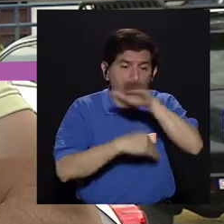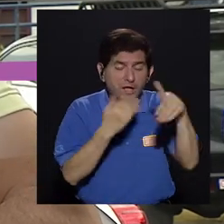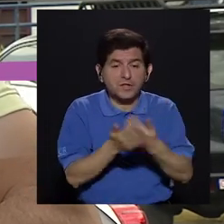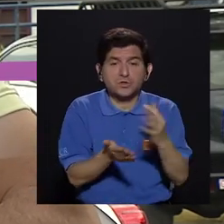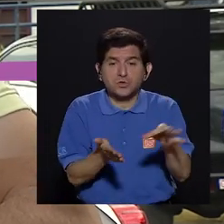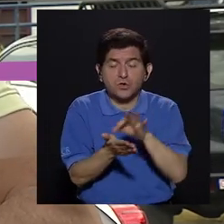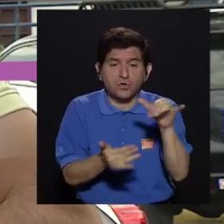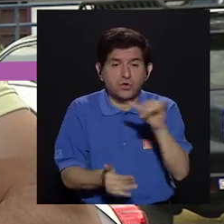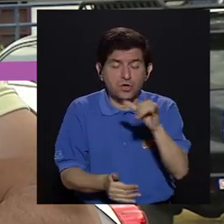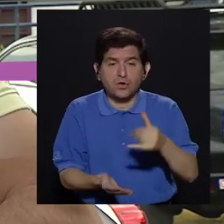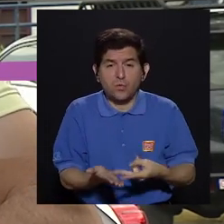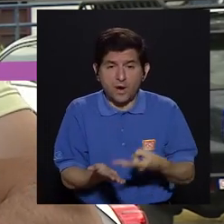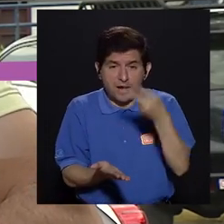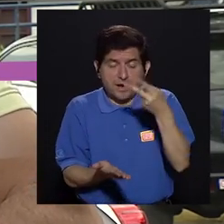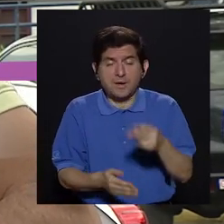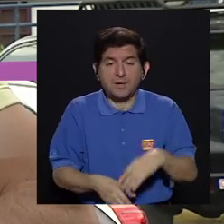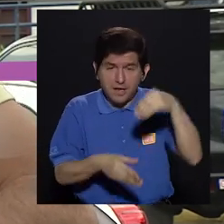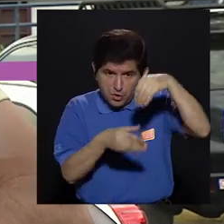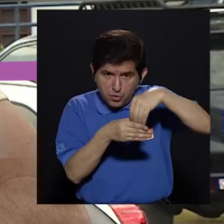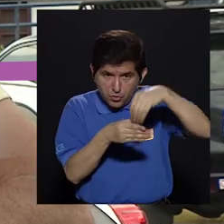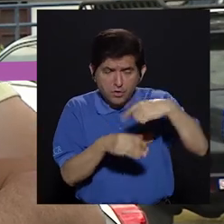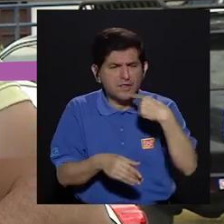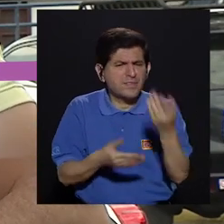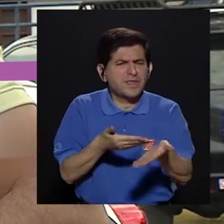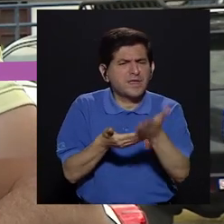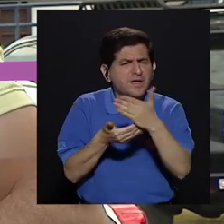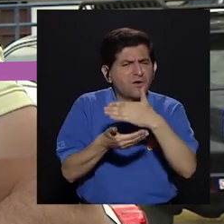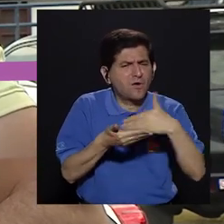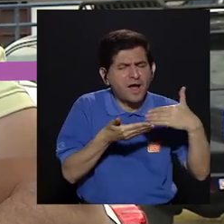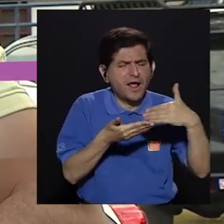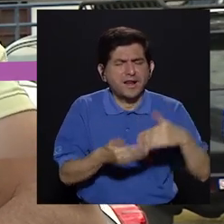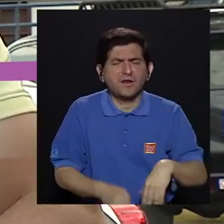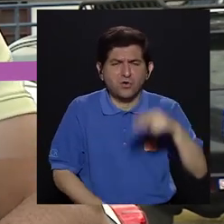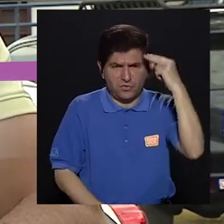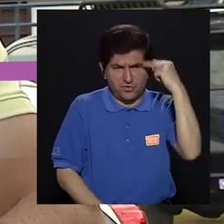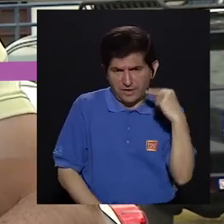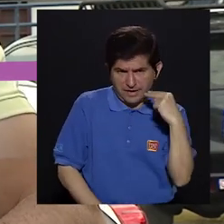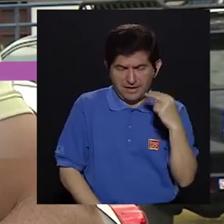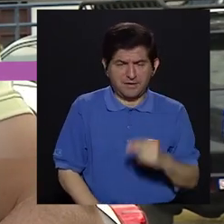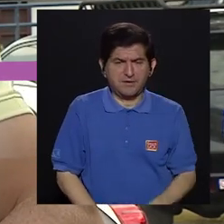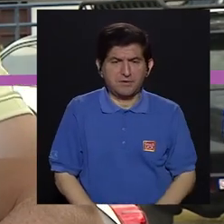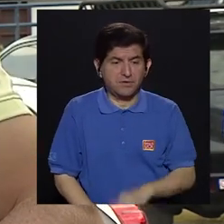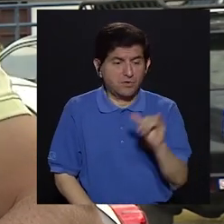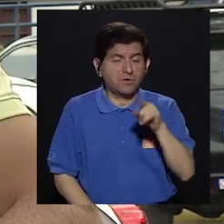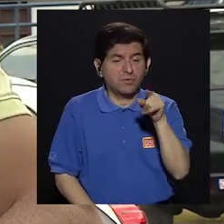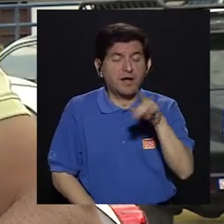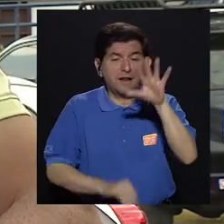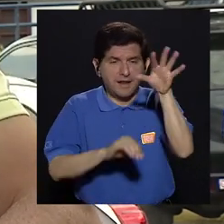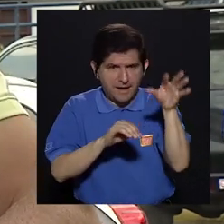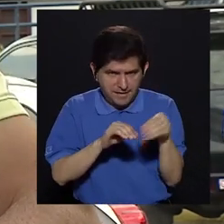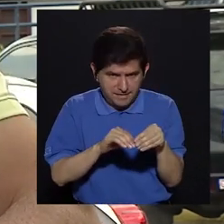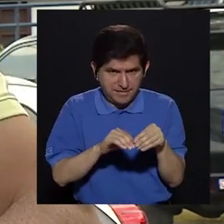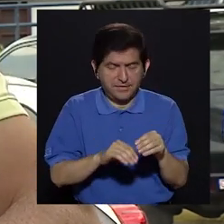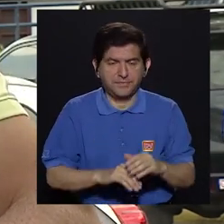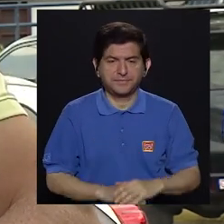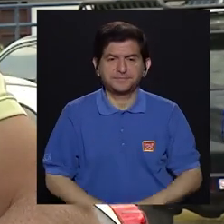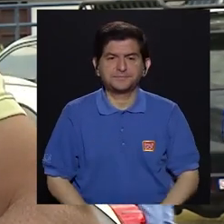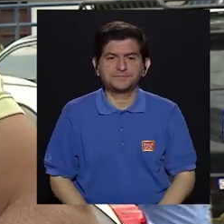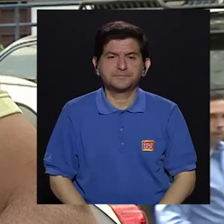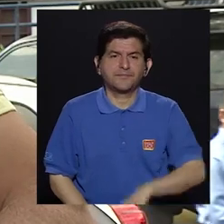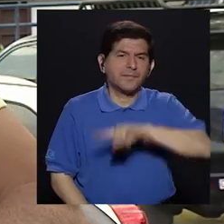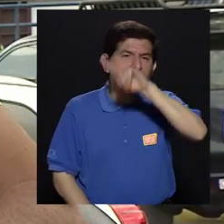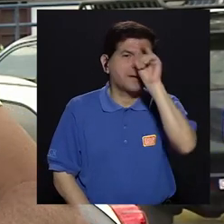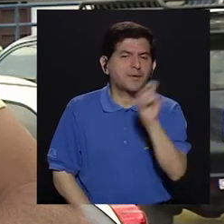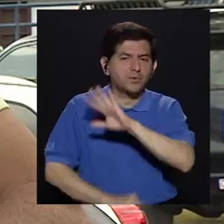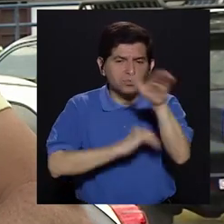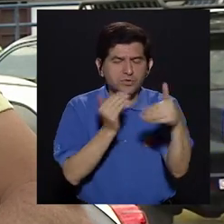todos los frijoles tienen el mismo valor nutricional. Usted mencionó algo del frijol negro. Y también quería agregarle la